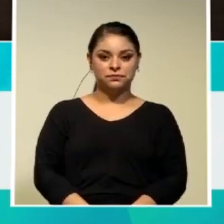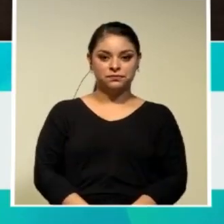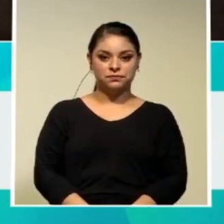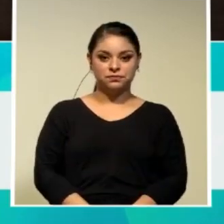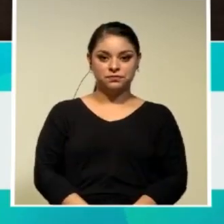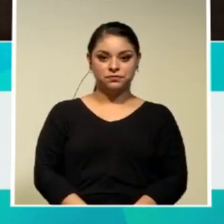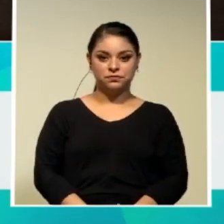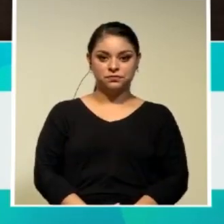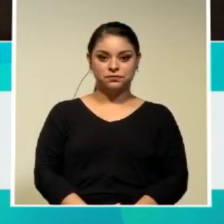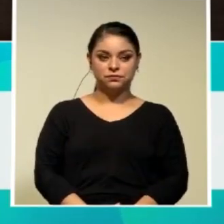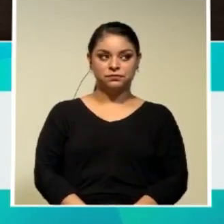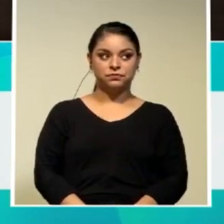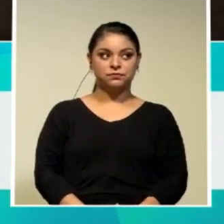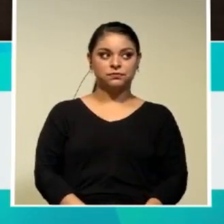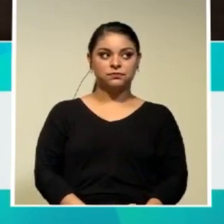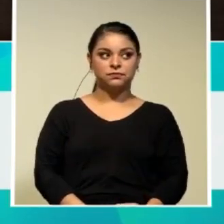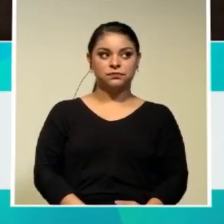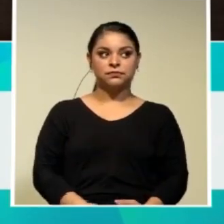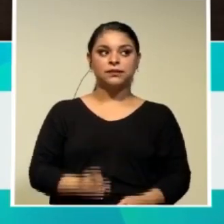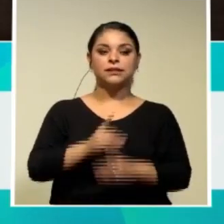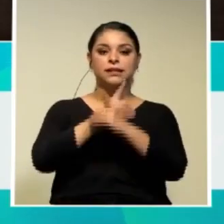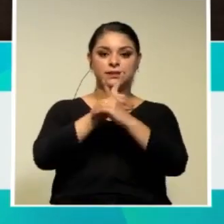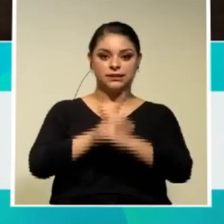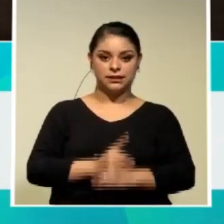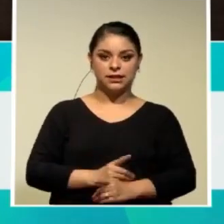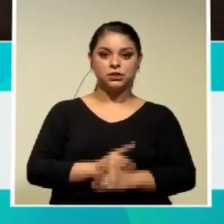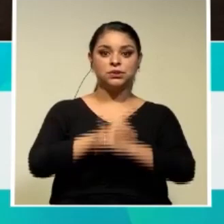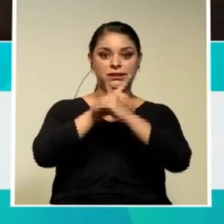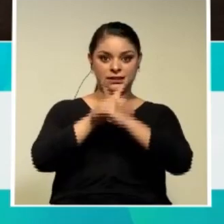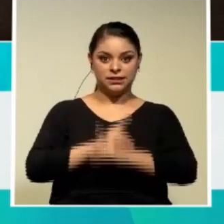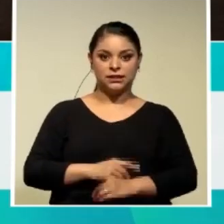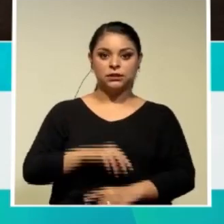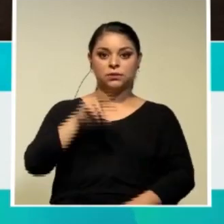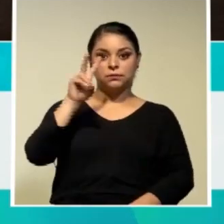Excelente. ¿Sigo? Ahora sí, descanso. Ah, ya estamos